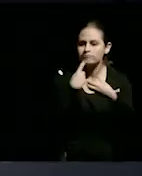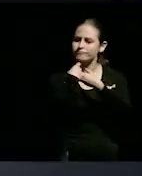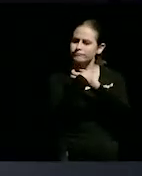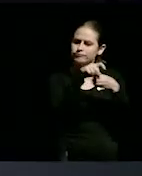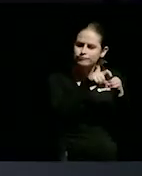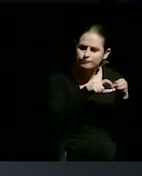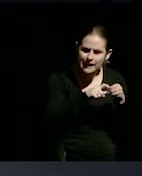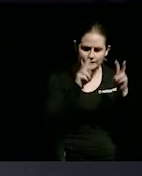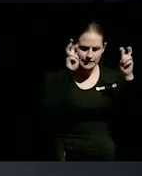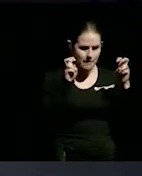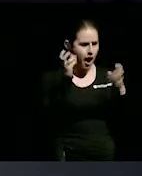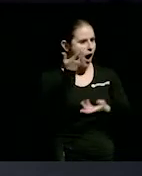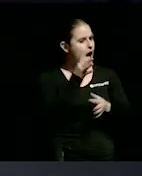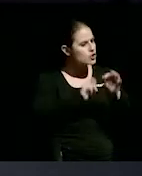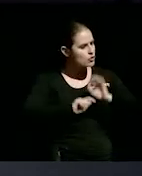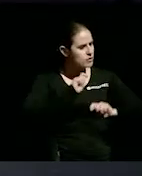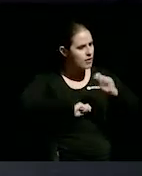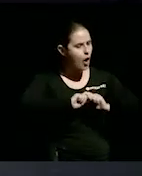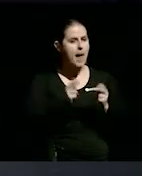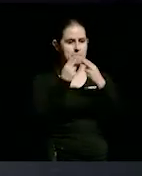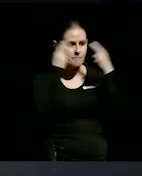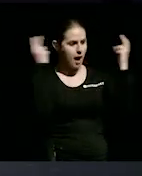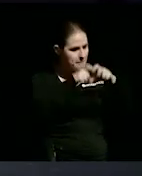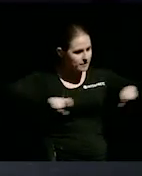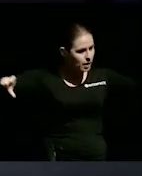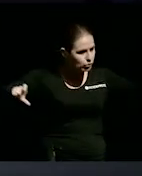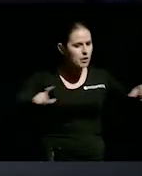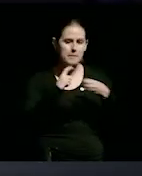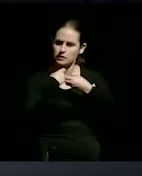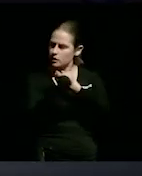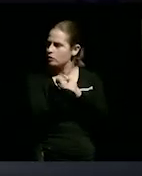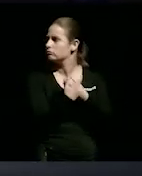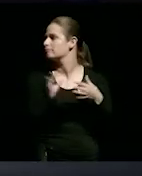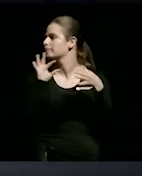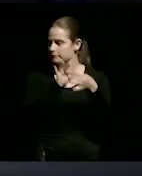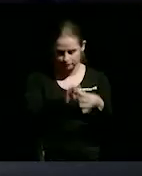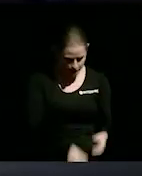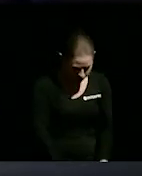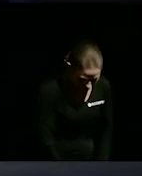asociada a un espectáculo. Si nos podéis contar un poquito más sobre eso.